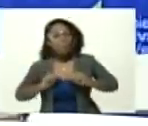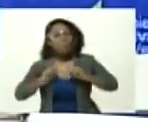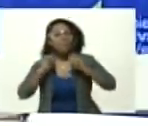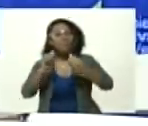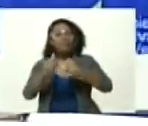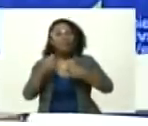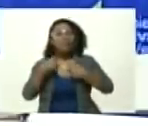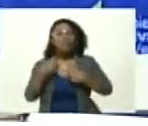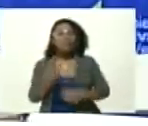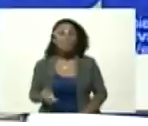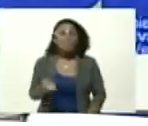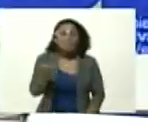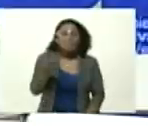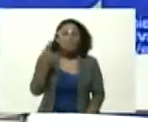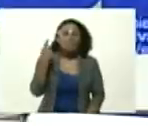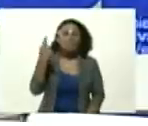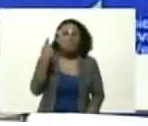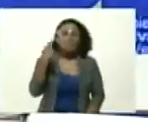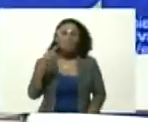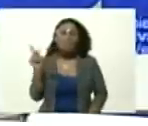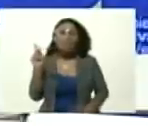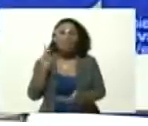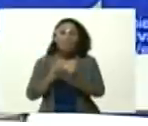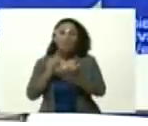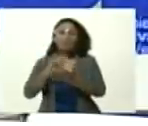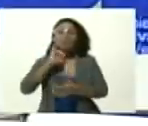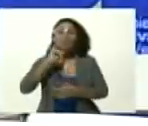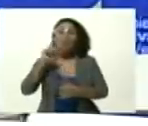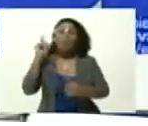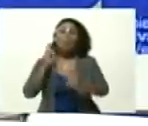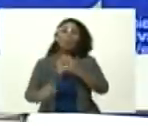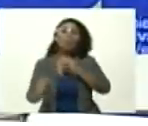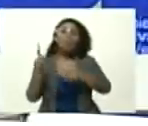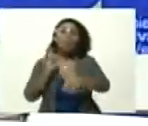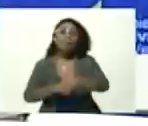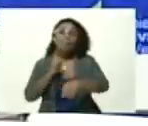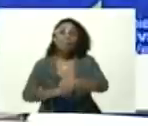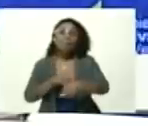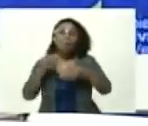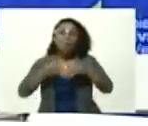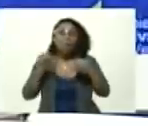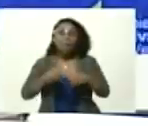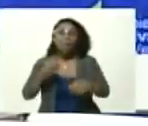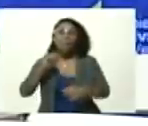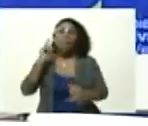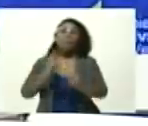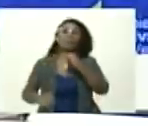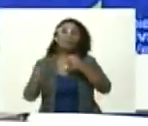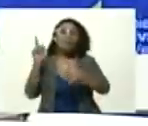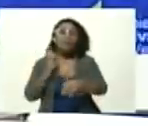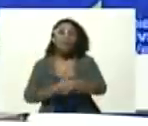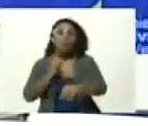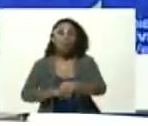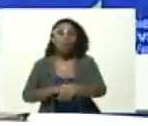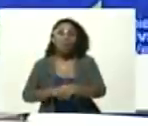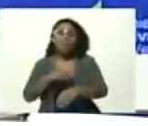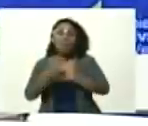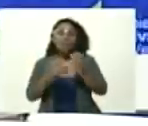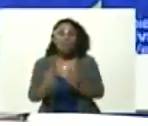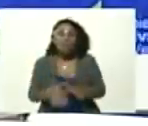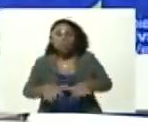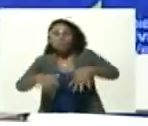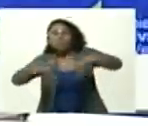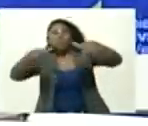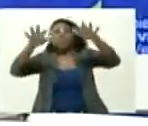voy a priorizar porque nos ha llegado noticia de última hora. Última hora. Se desbordó el